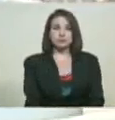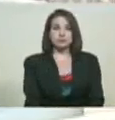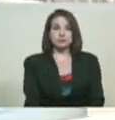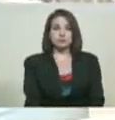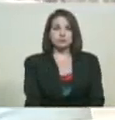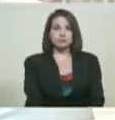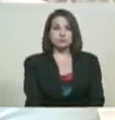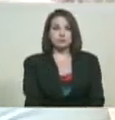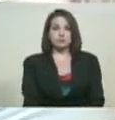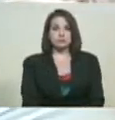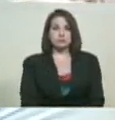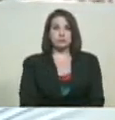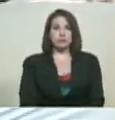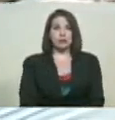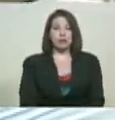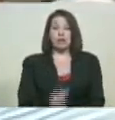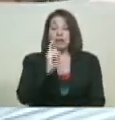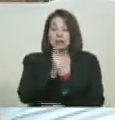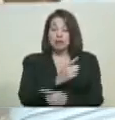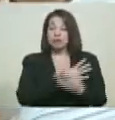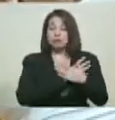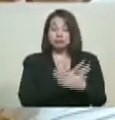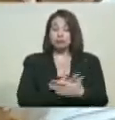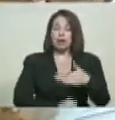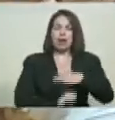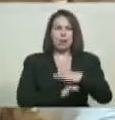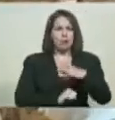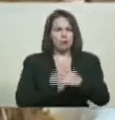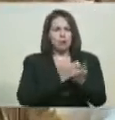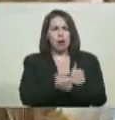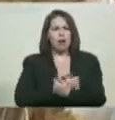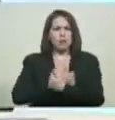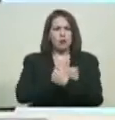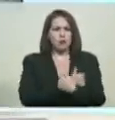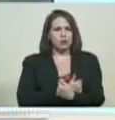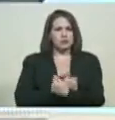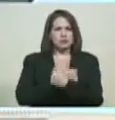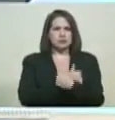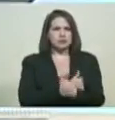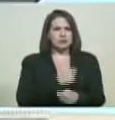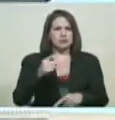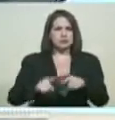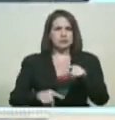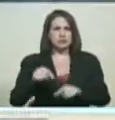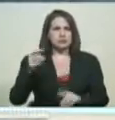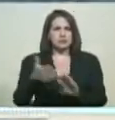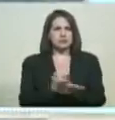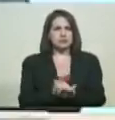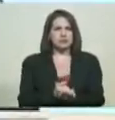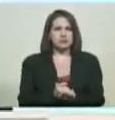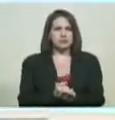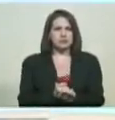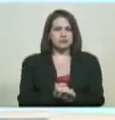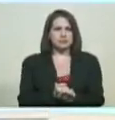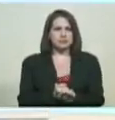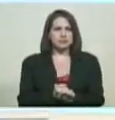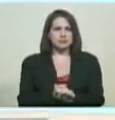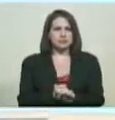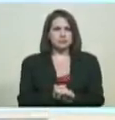vamos a valorar eso con amor nosotros sobre todo la dirección nacional al camarada